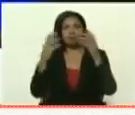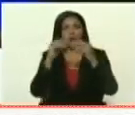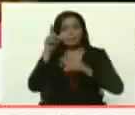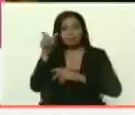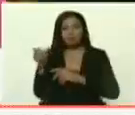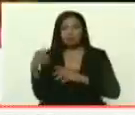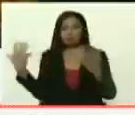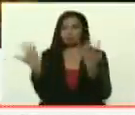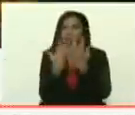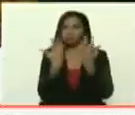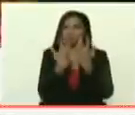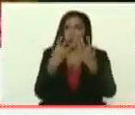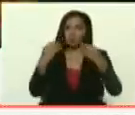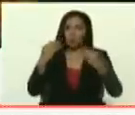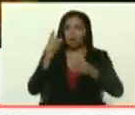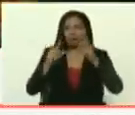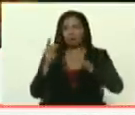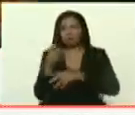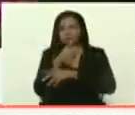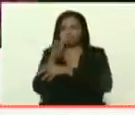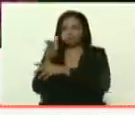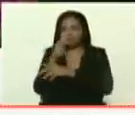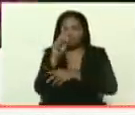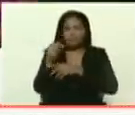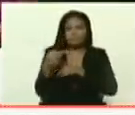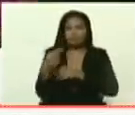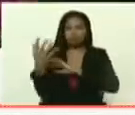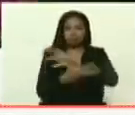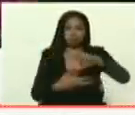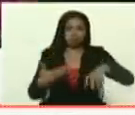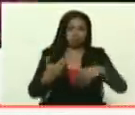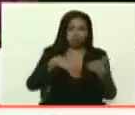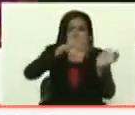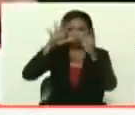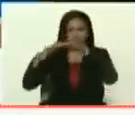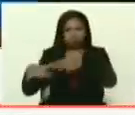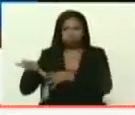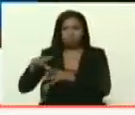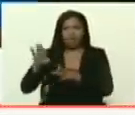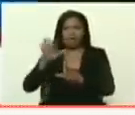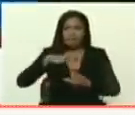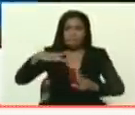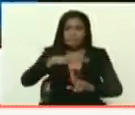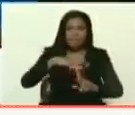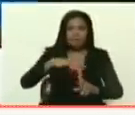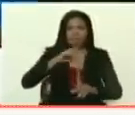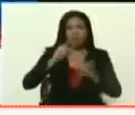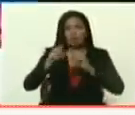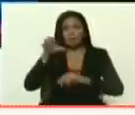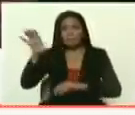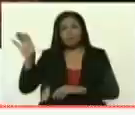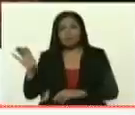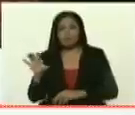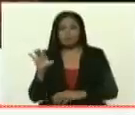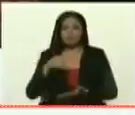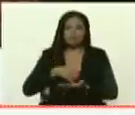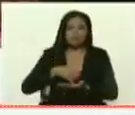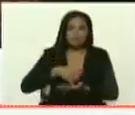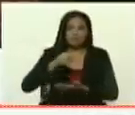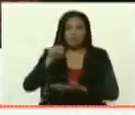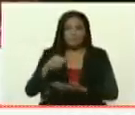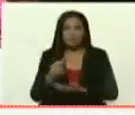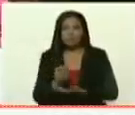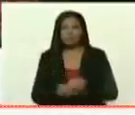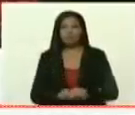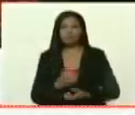víctimas de conflictos, hablamos armados, también de desastres naturales, poblaciones que han sido vulnerables. Igualmente ha